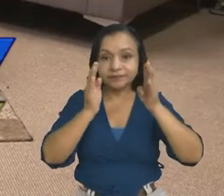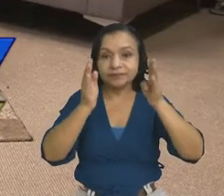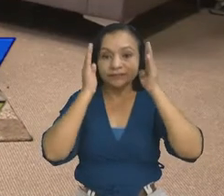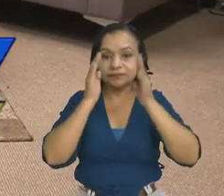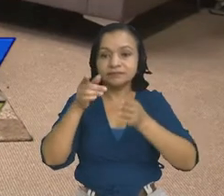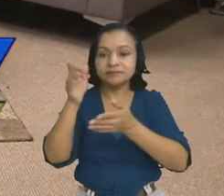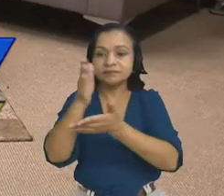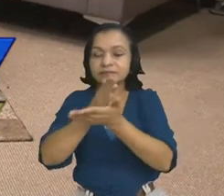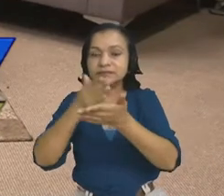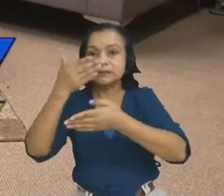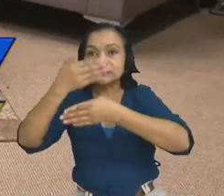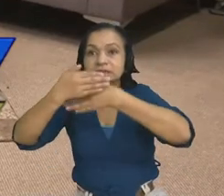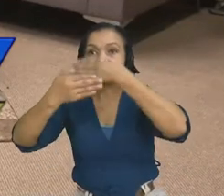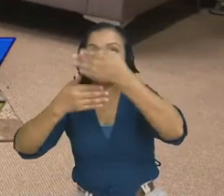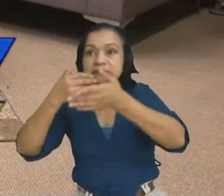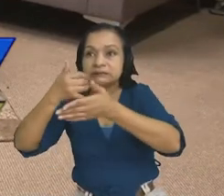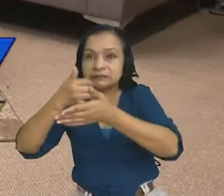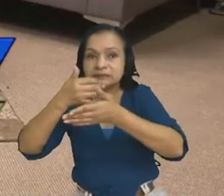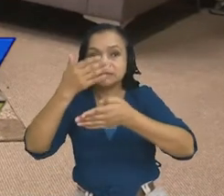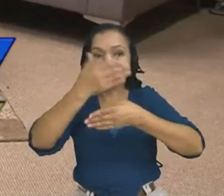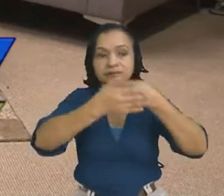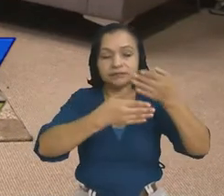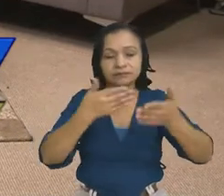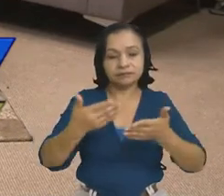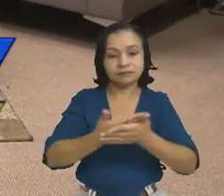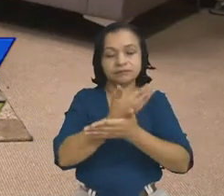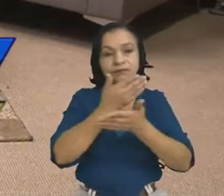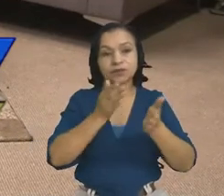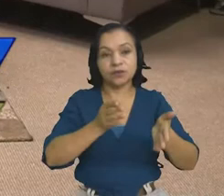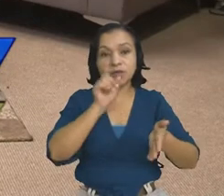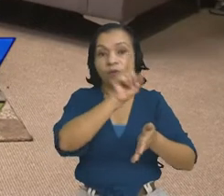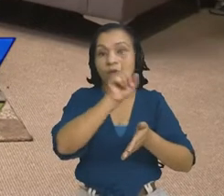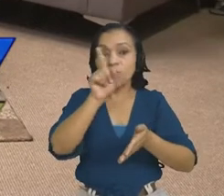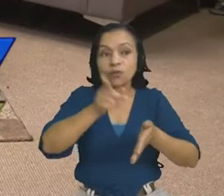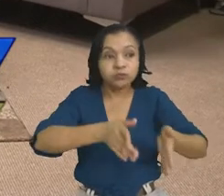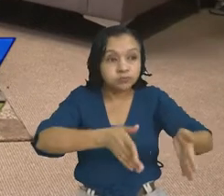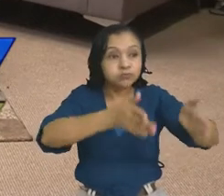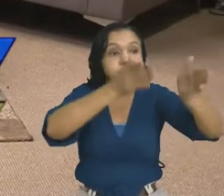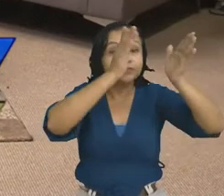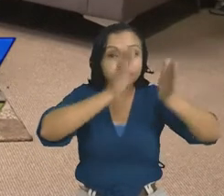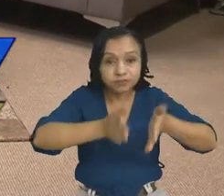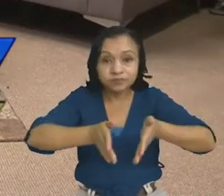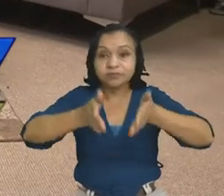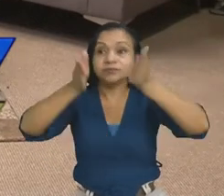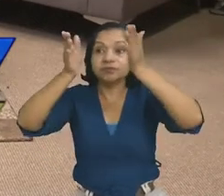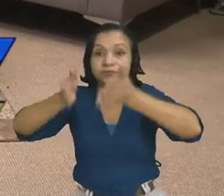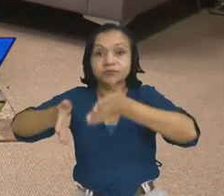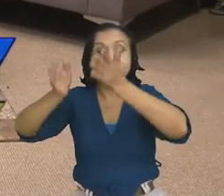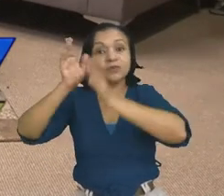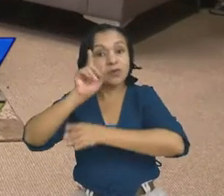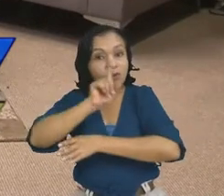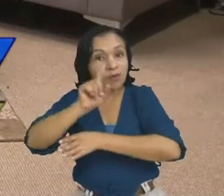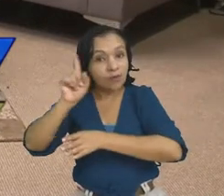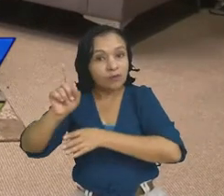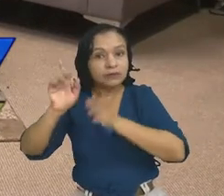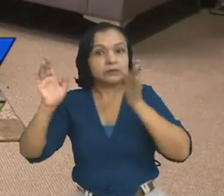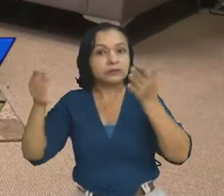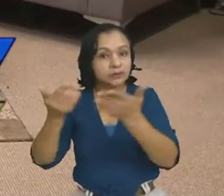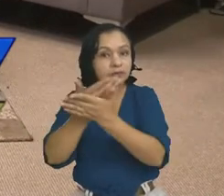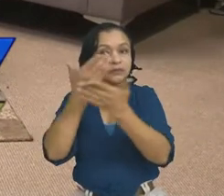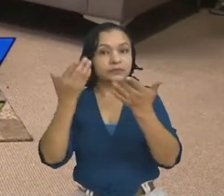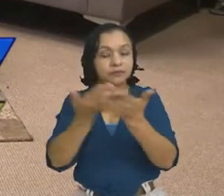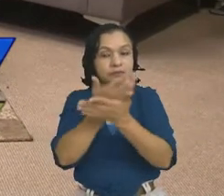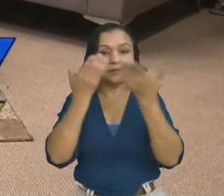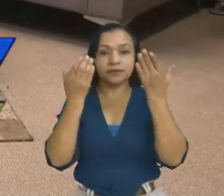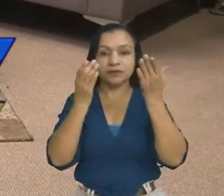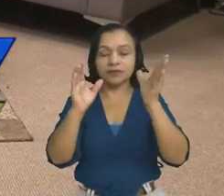en la infraestructura, claro, que ahora van a ser mejoradas con estos 11 edificios y va a proveer realmente una capacidad de mayor atención y en condiciones